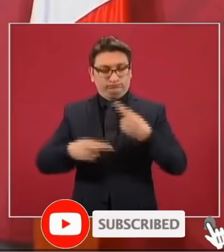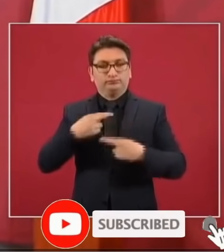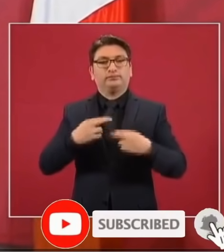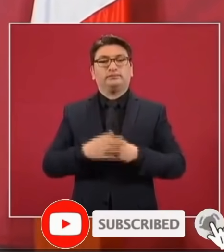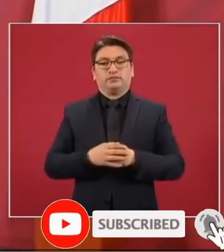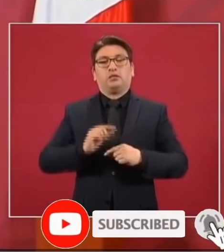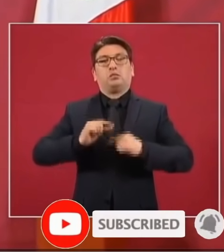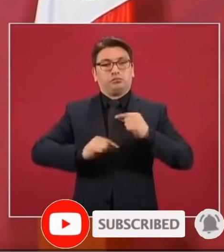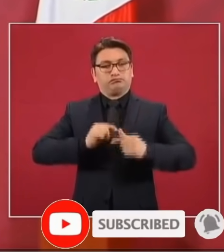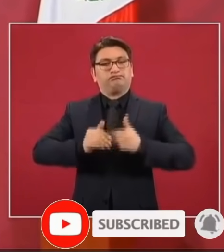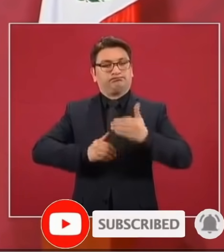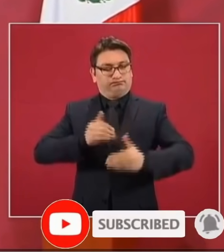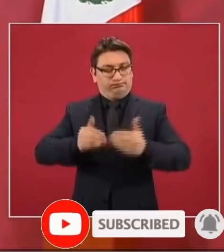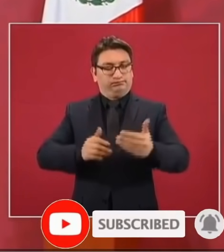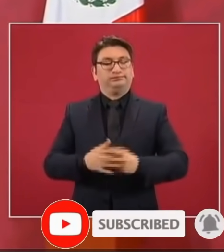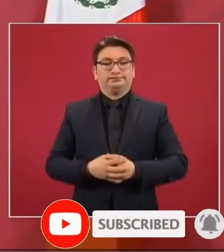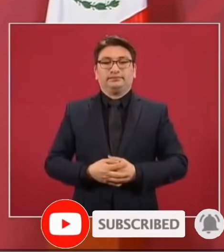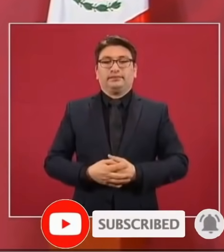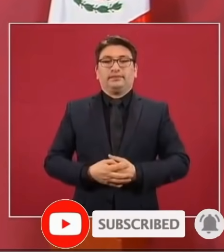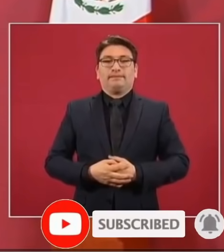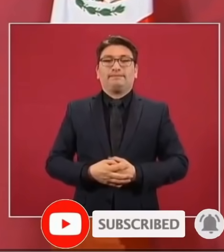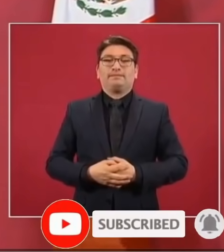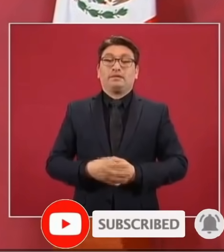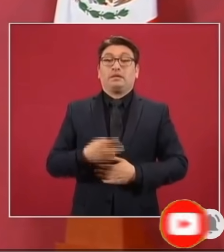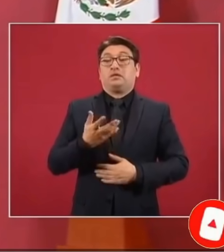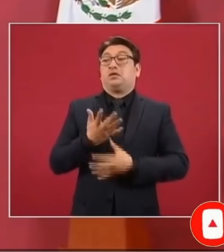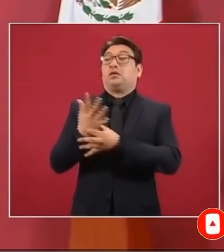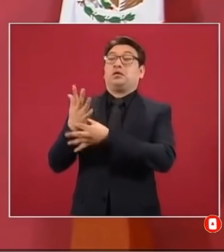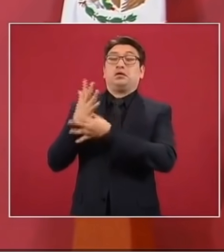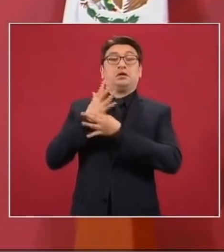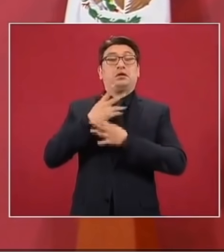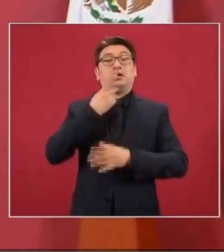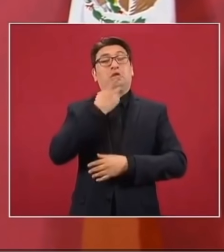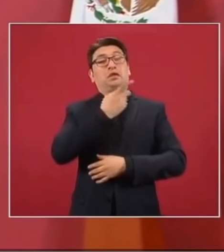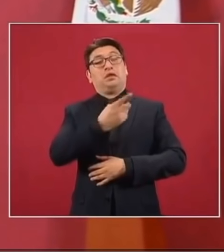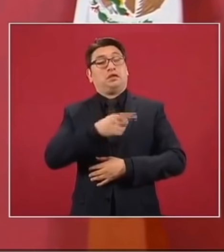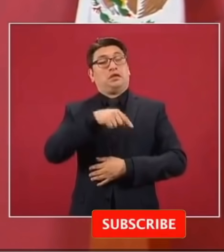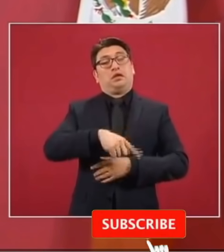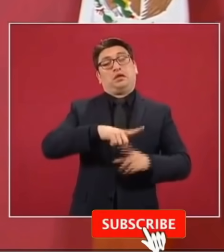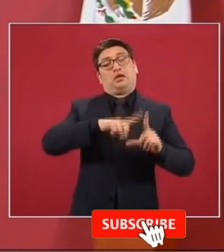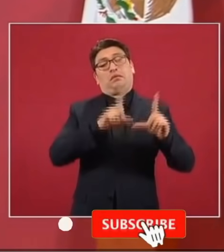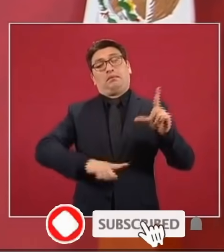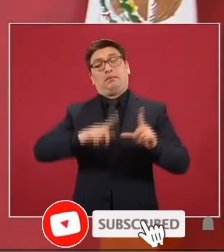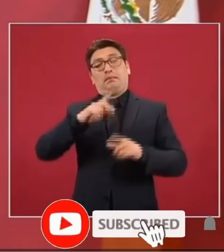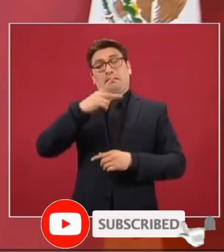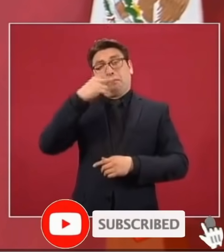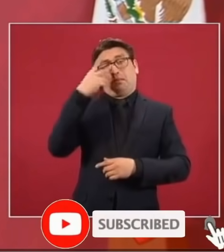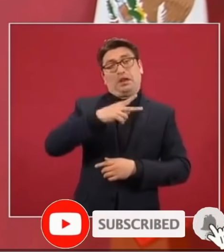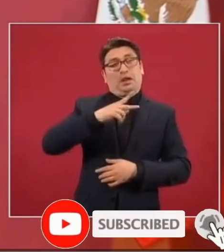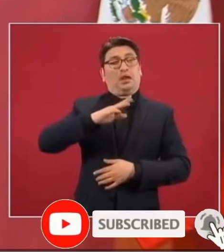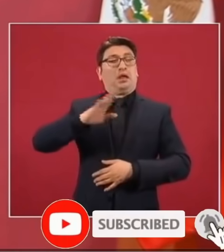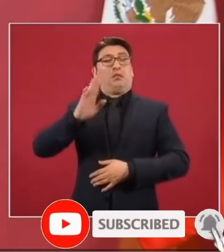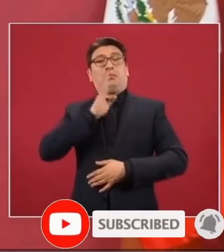Vamos avanzando. Entonces, no se puede decir, ¿no?, de que el país esté